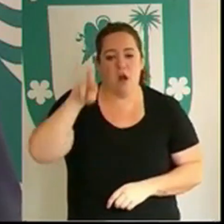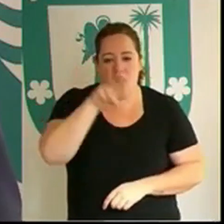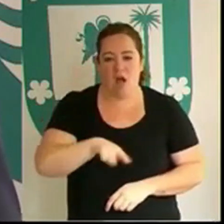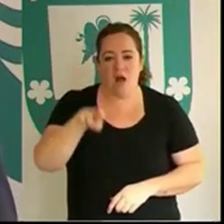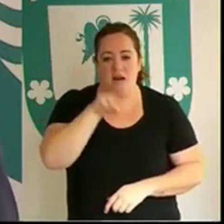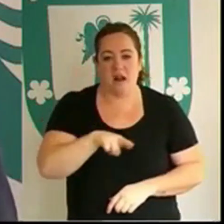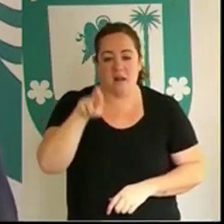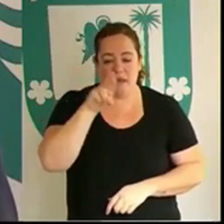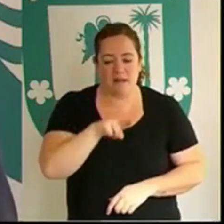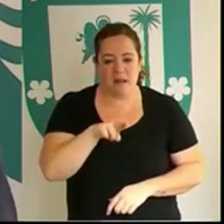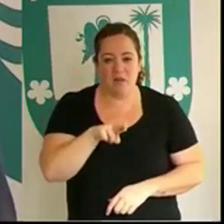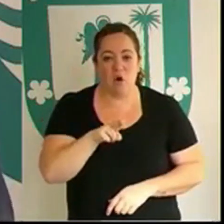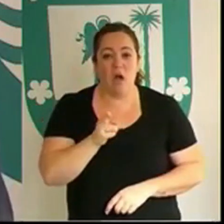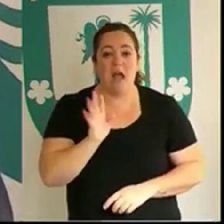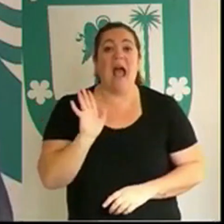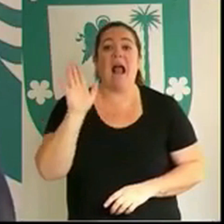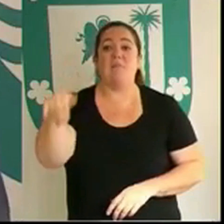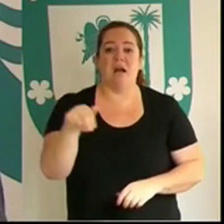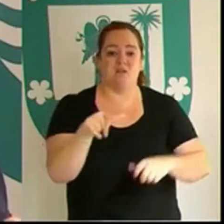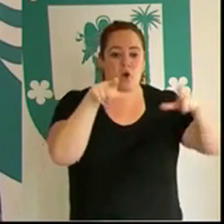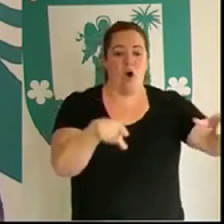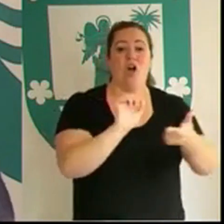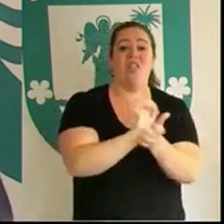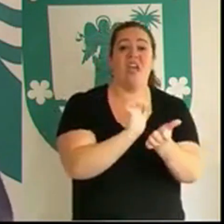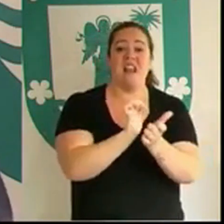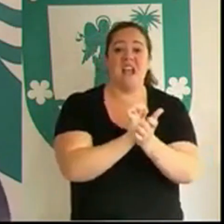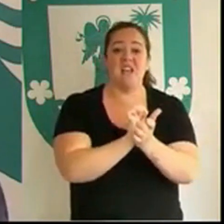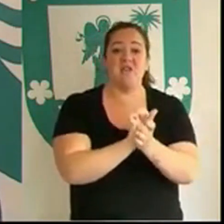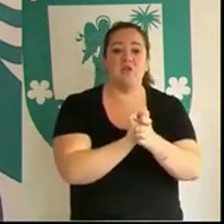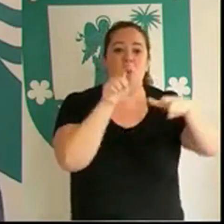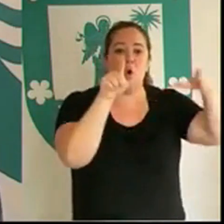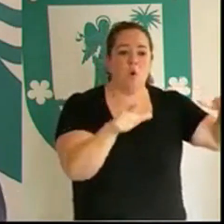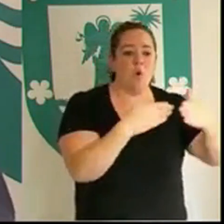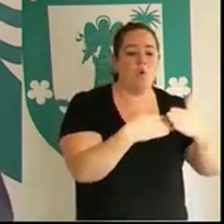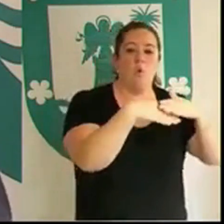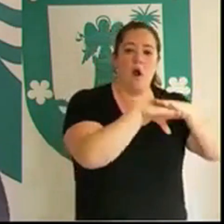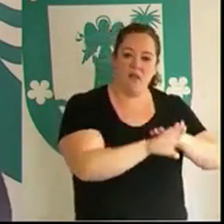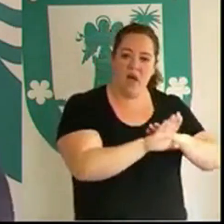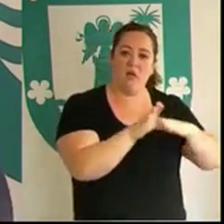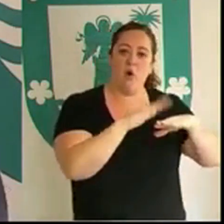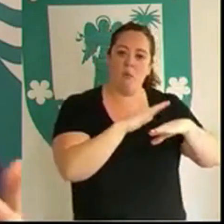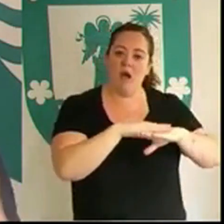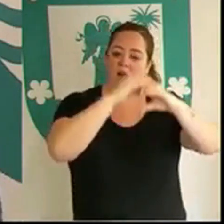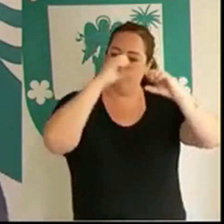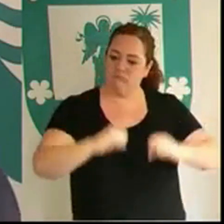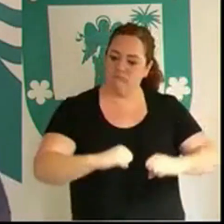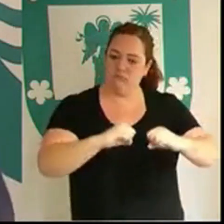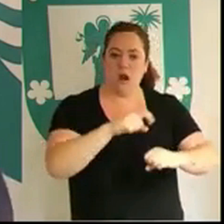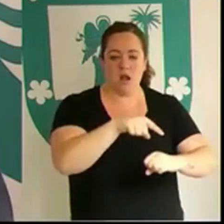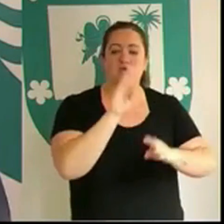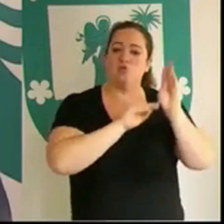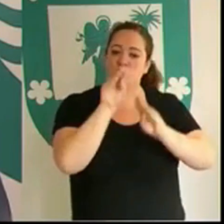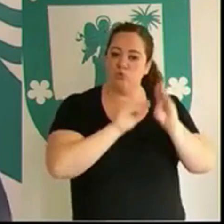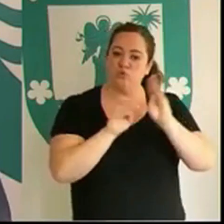la Cámara de Maduración del Paso, de la Central Quesera, ya tiene más de 1.000 kilos de queso para su maduración, que también es una vía de escape